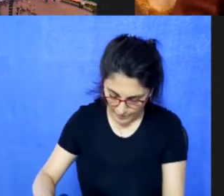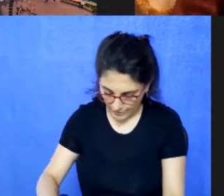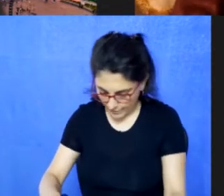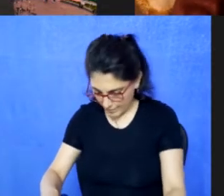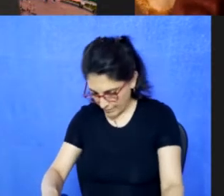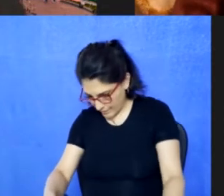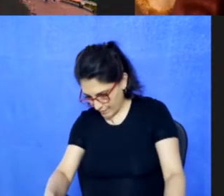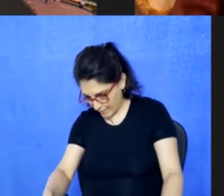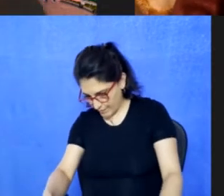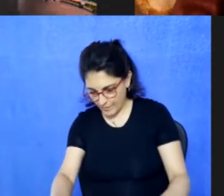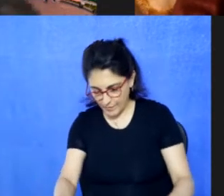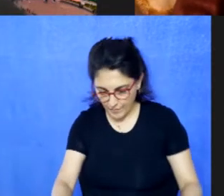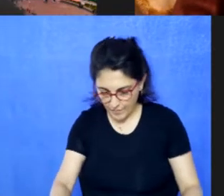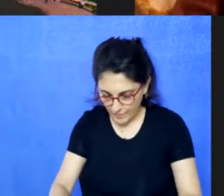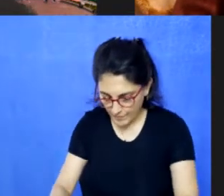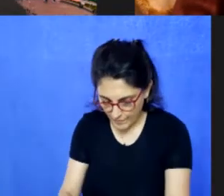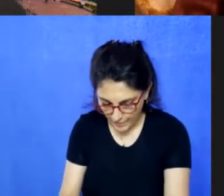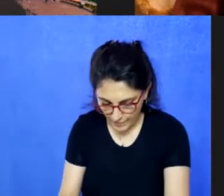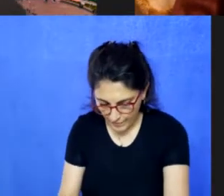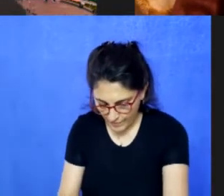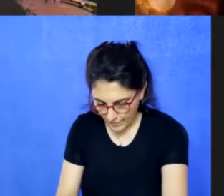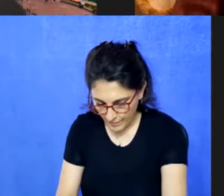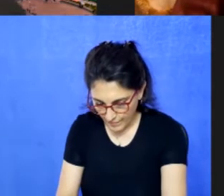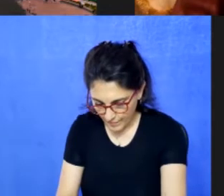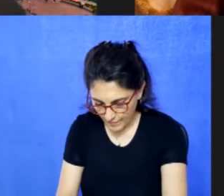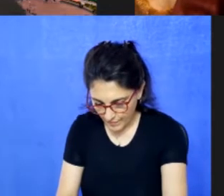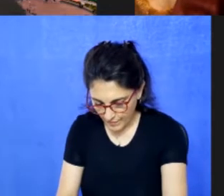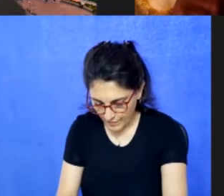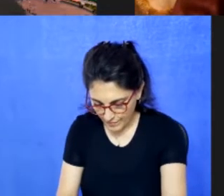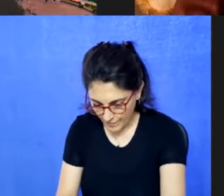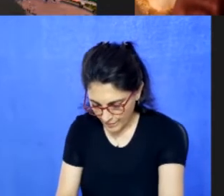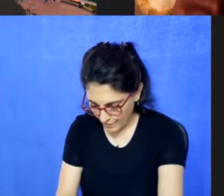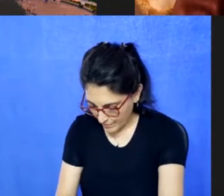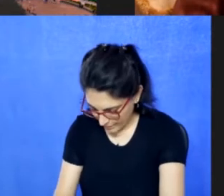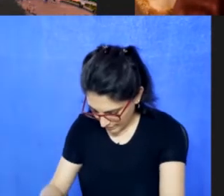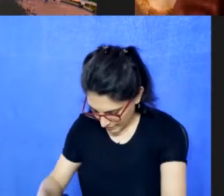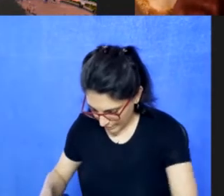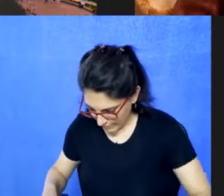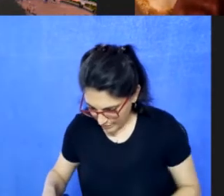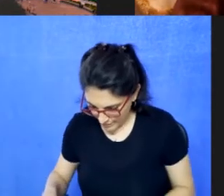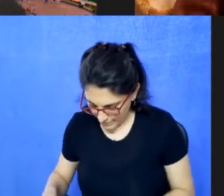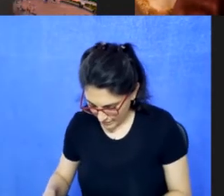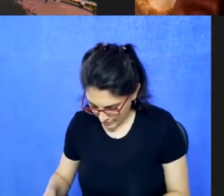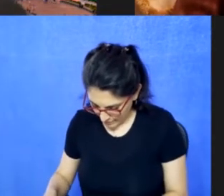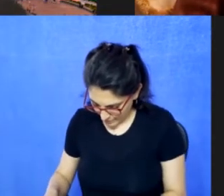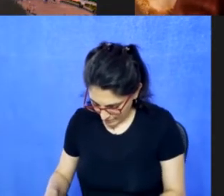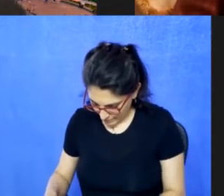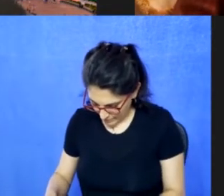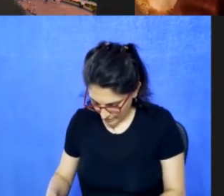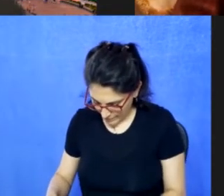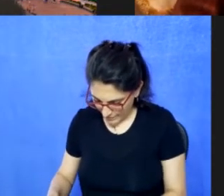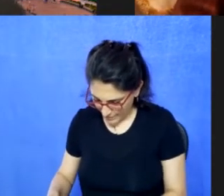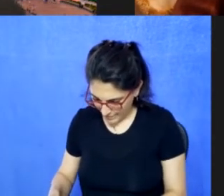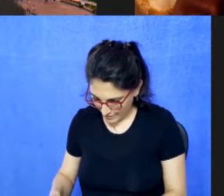la riqueza y la variedad de sabores que hay. Entonces, es una receta cambiada, pero hasta se cocina parecido